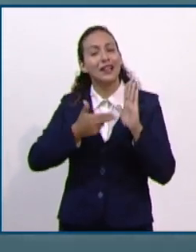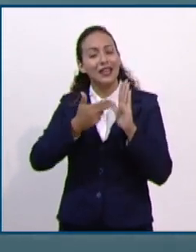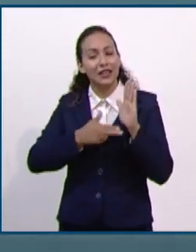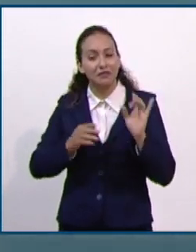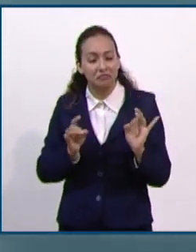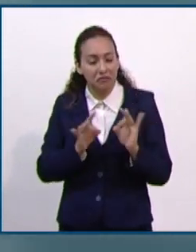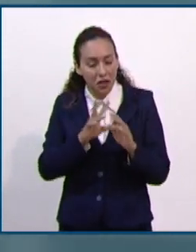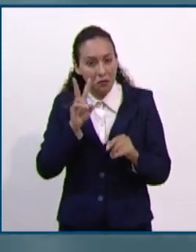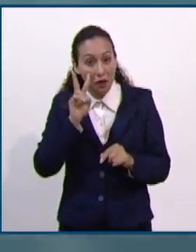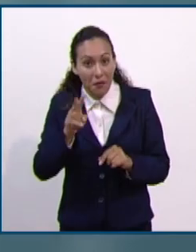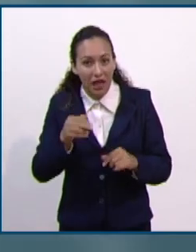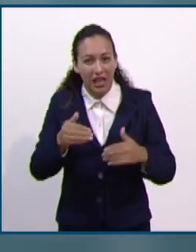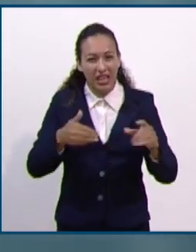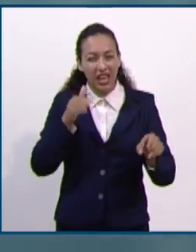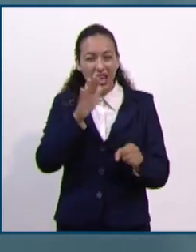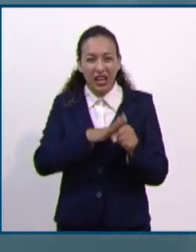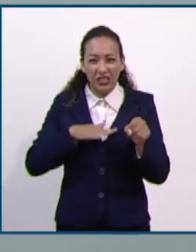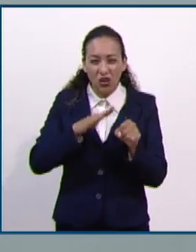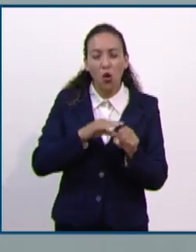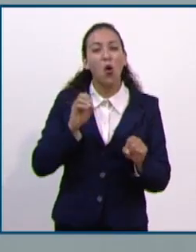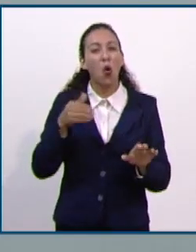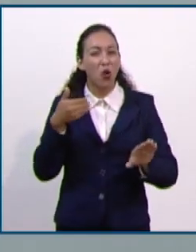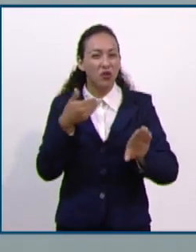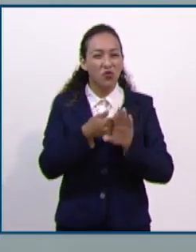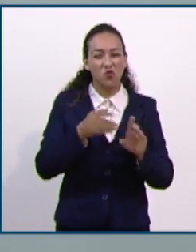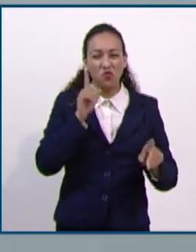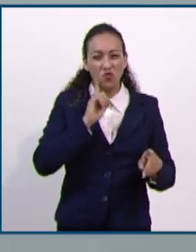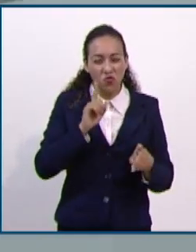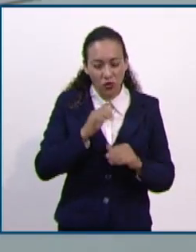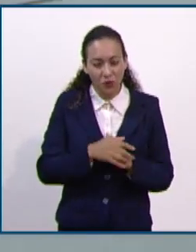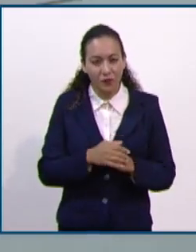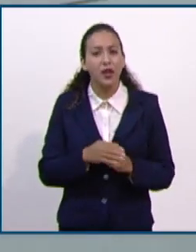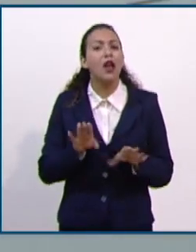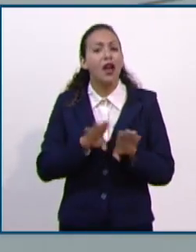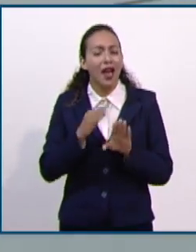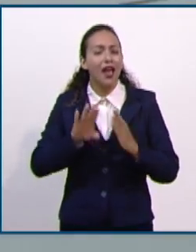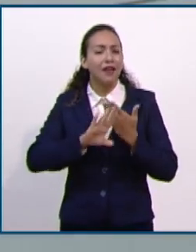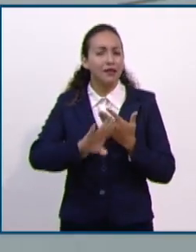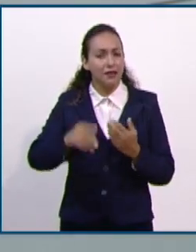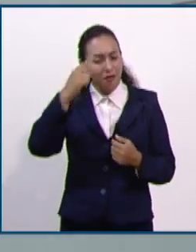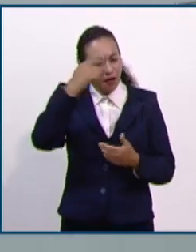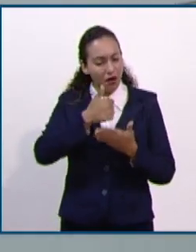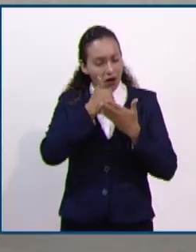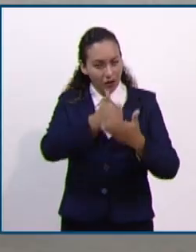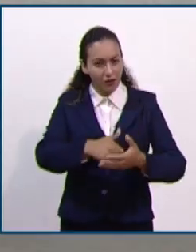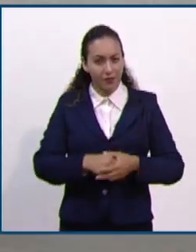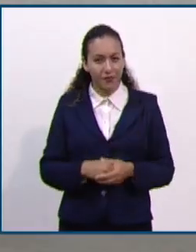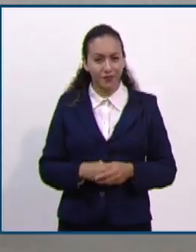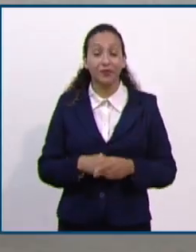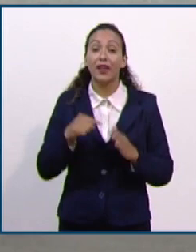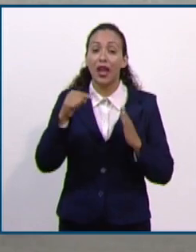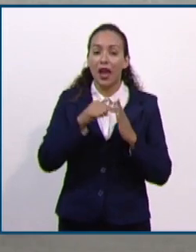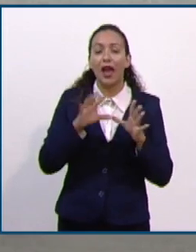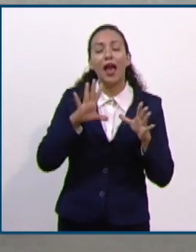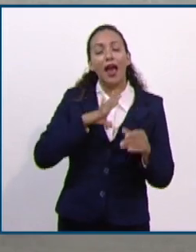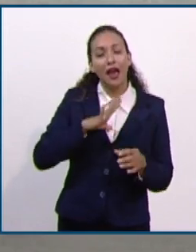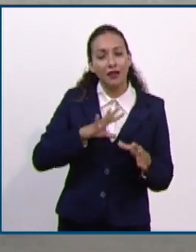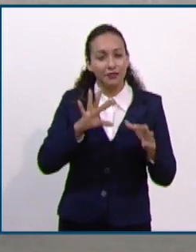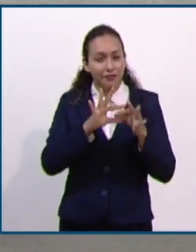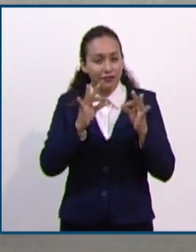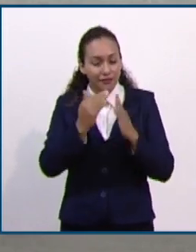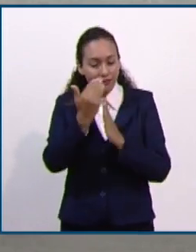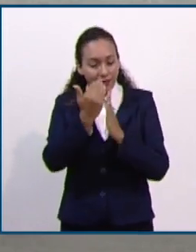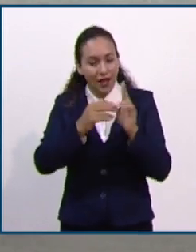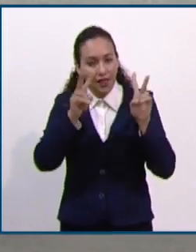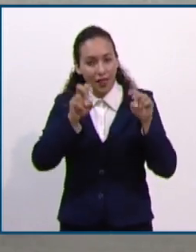casos de hostigamiento y acoso sexual, en el que se profundizará en los estereotipos, los prejuicios y la desvalorización de